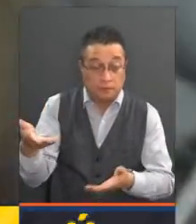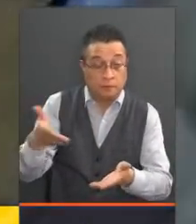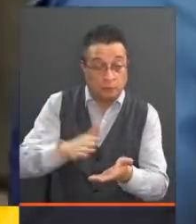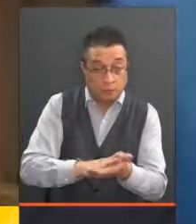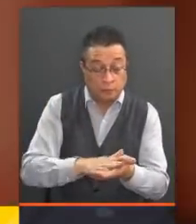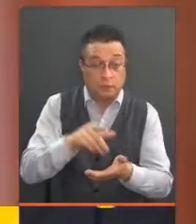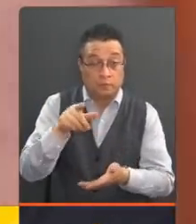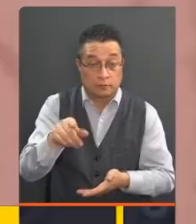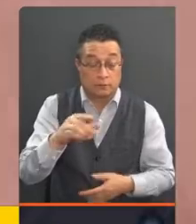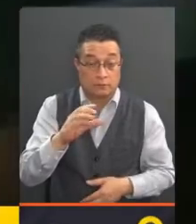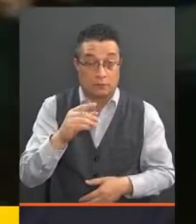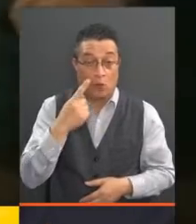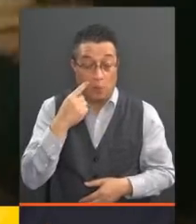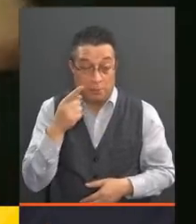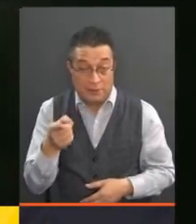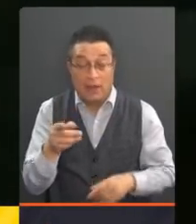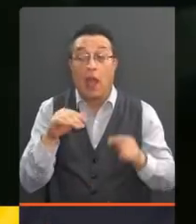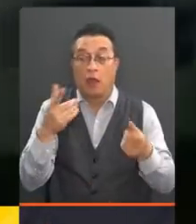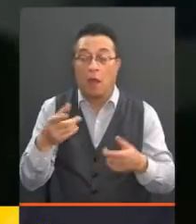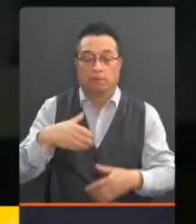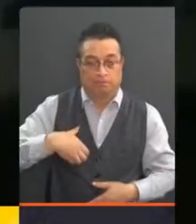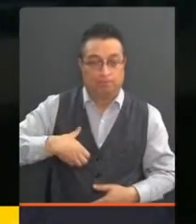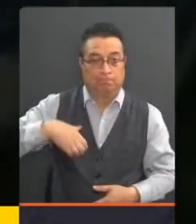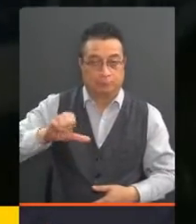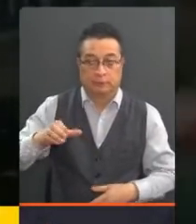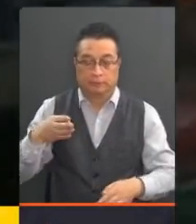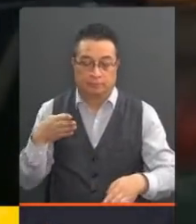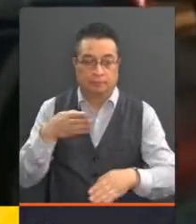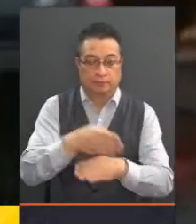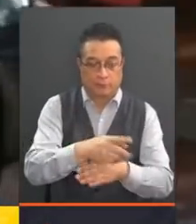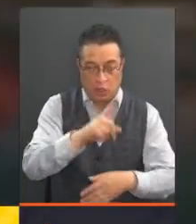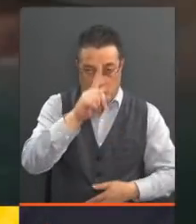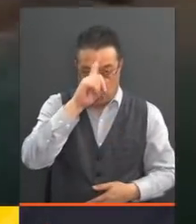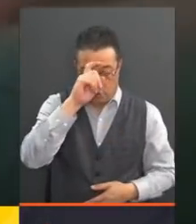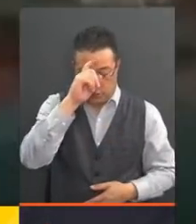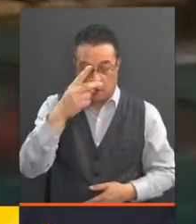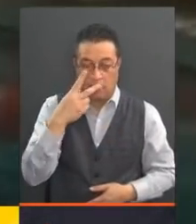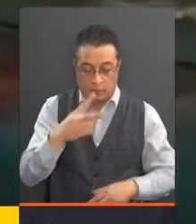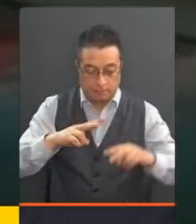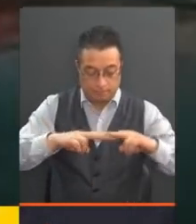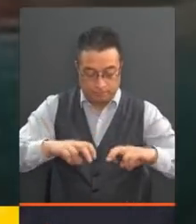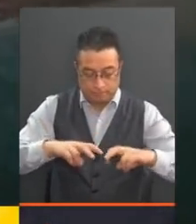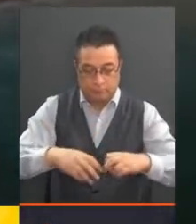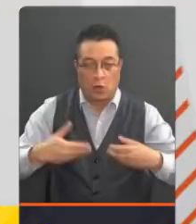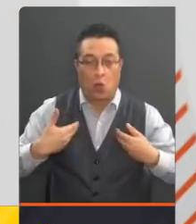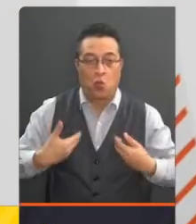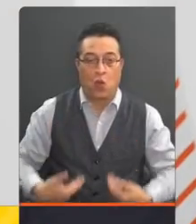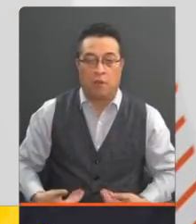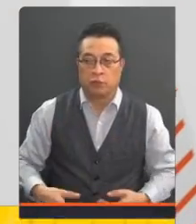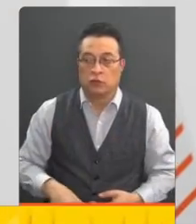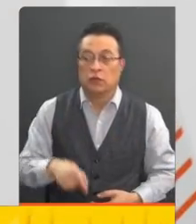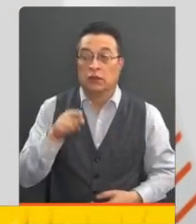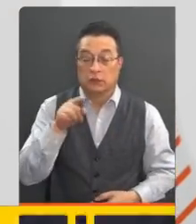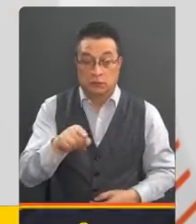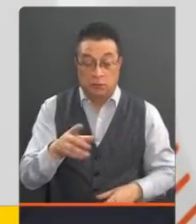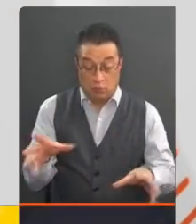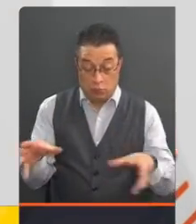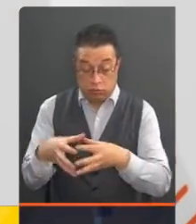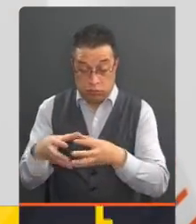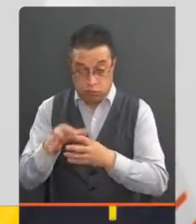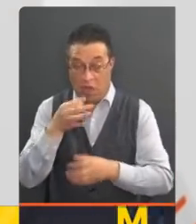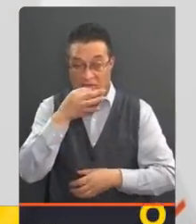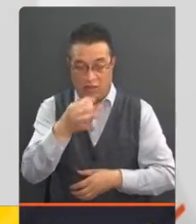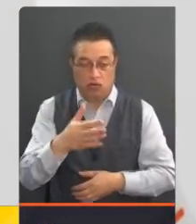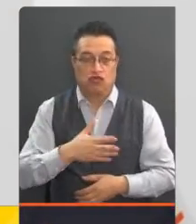Catril, mientras los peritos de la PDI llegaron al hospital para examinar el cuerpo. Aún ninguna organización se ha adjudicado el